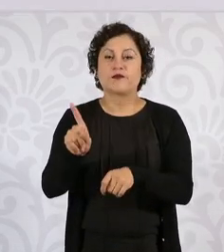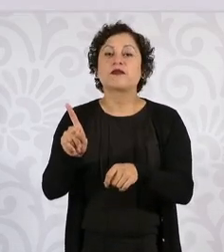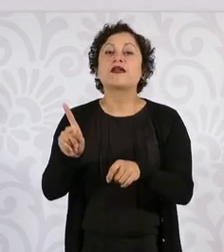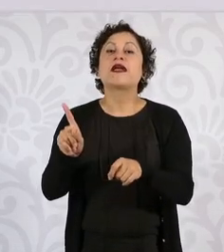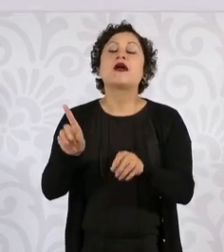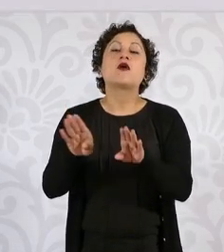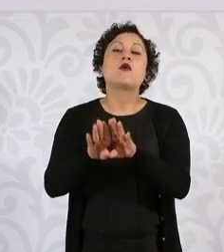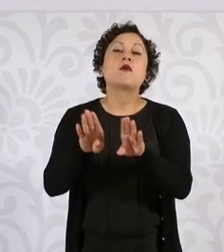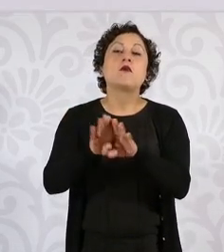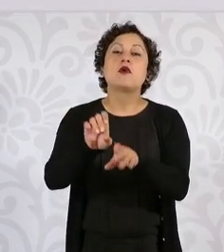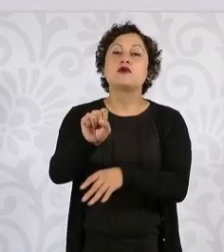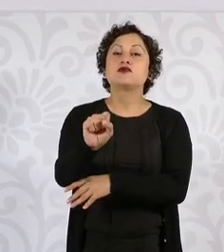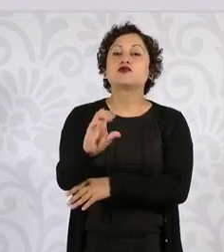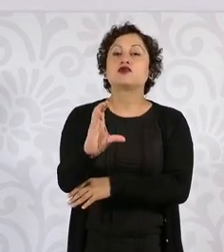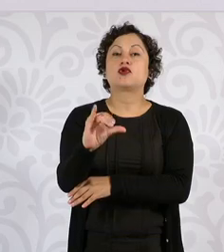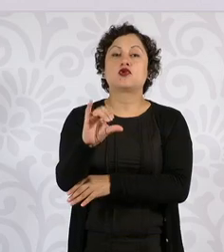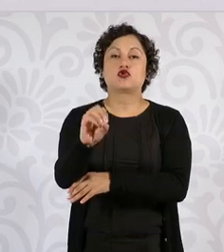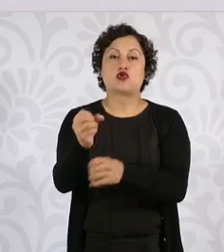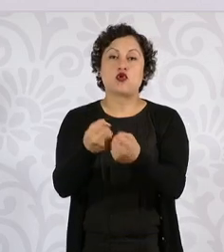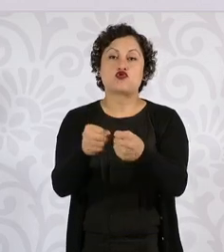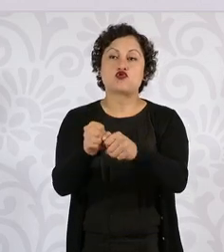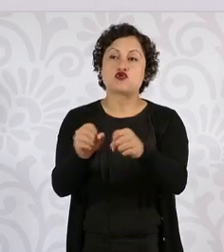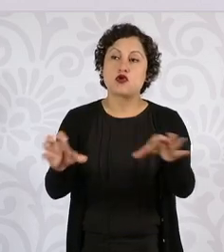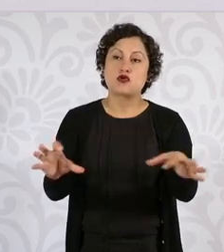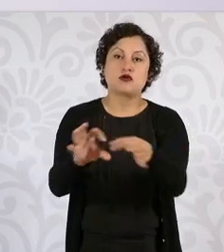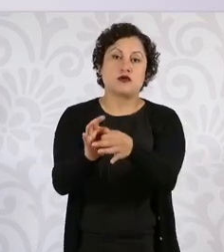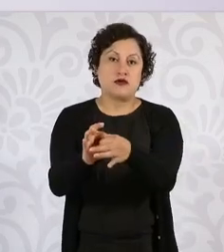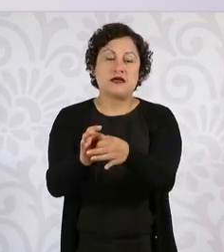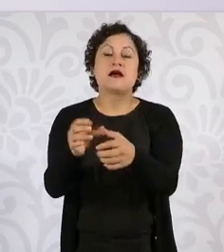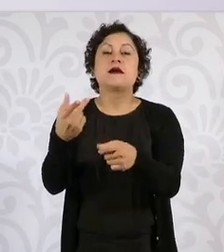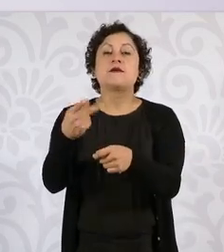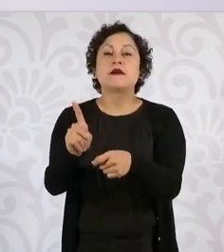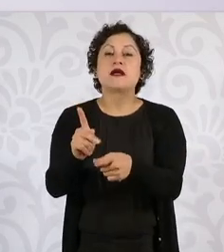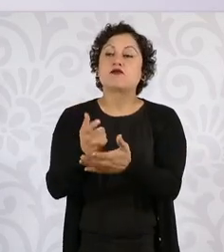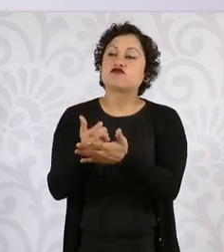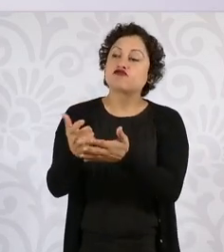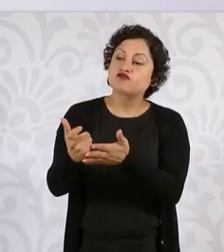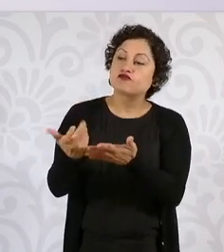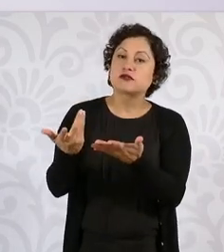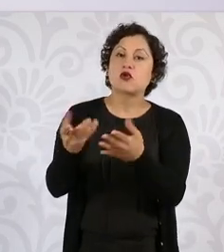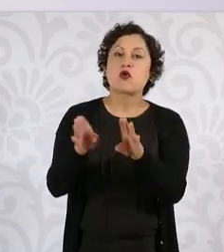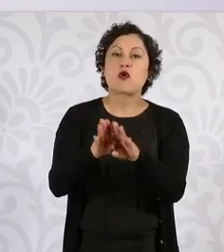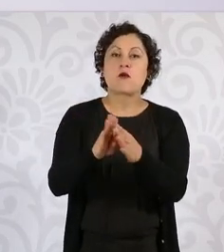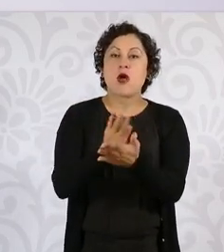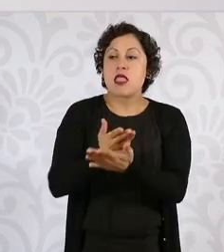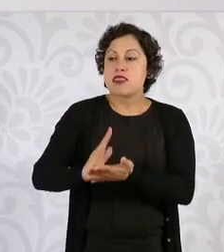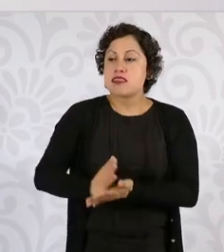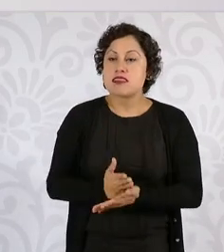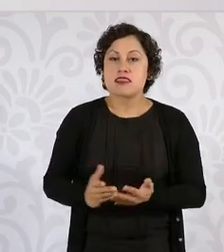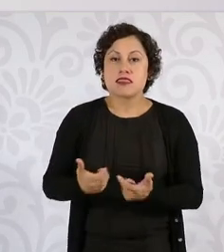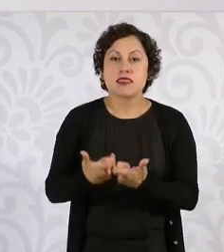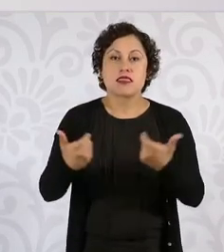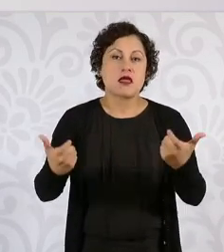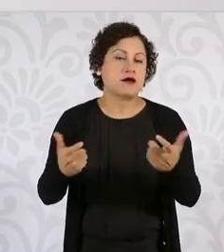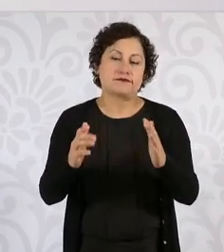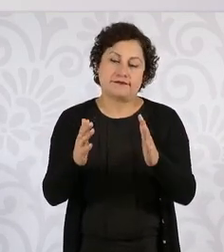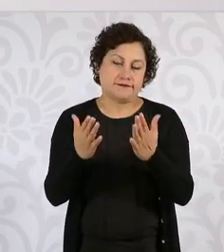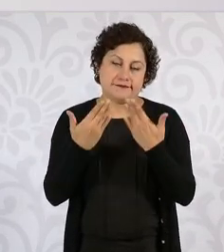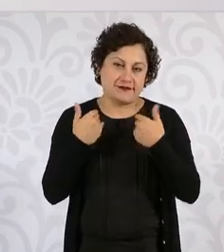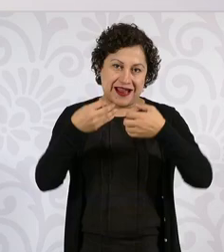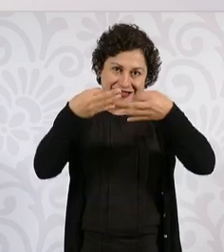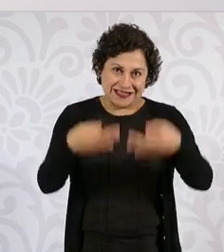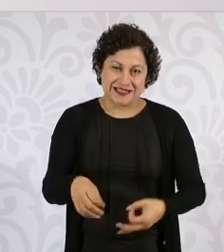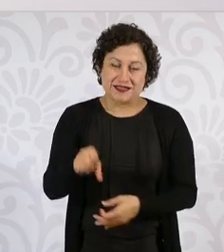toca tanto. En realidad ni hay reparto de utilidades, entonces pues no hay así como que mucha sociedad. La mayoría